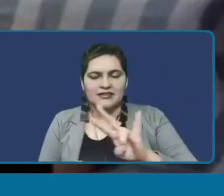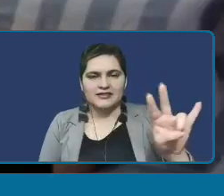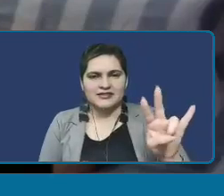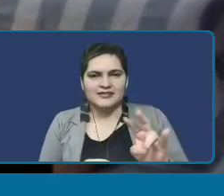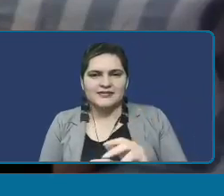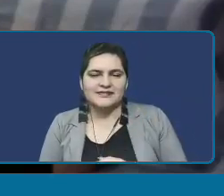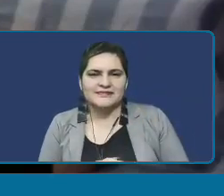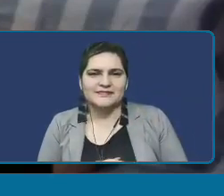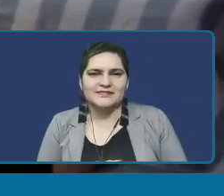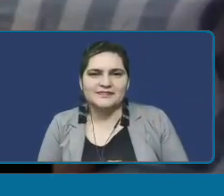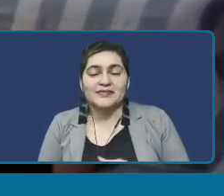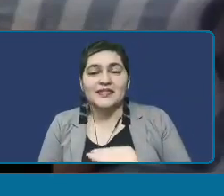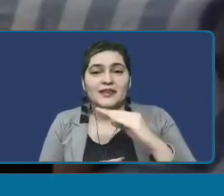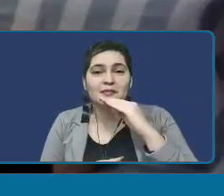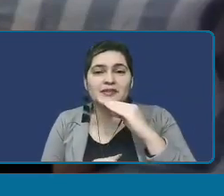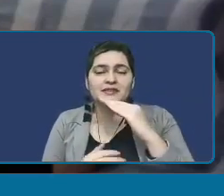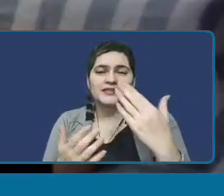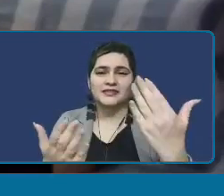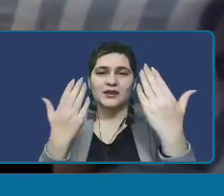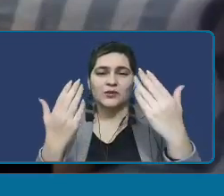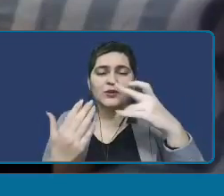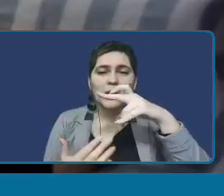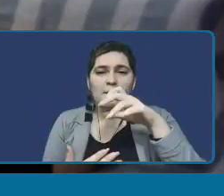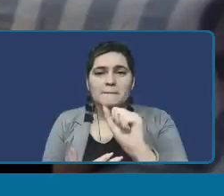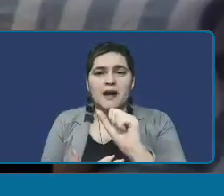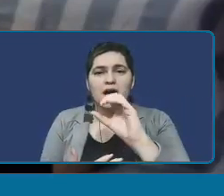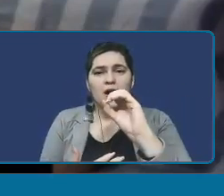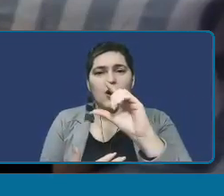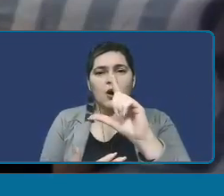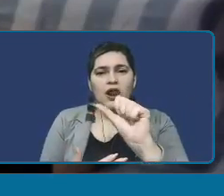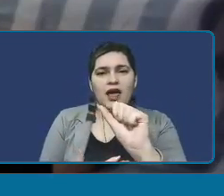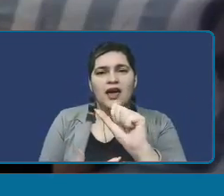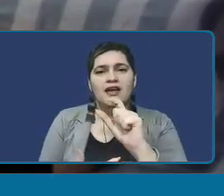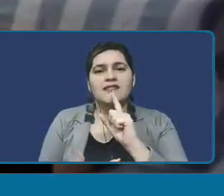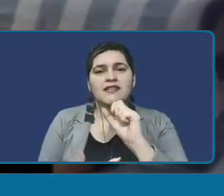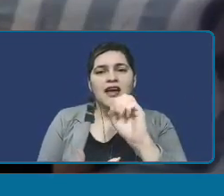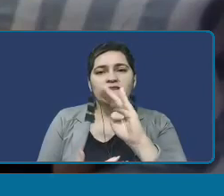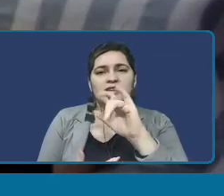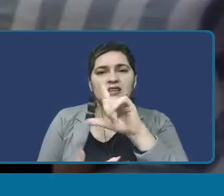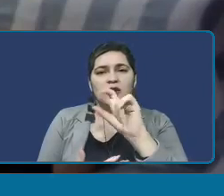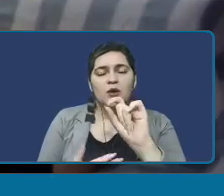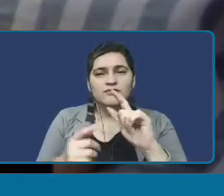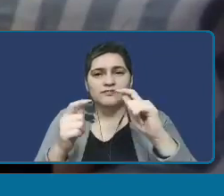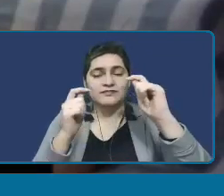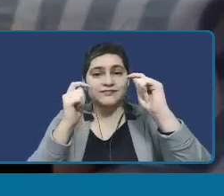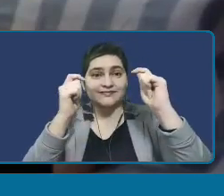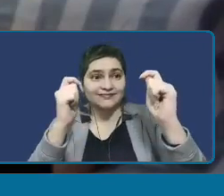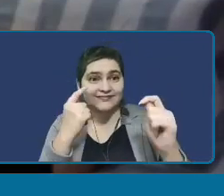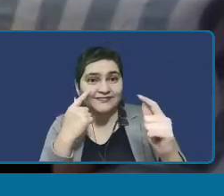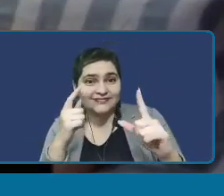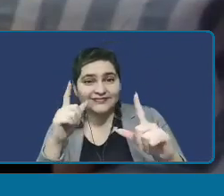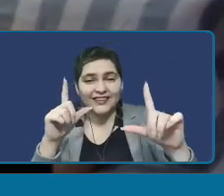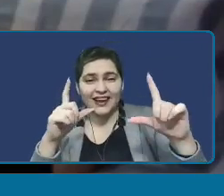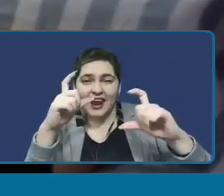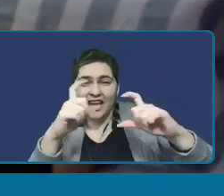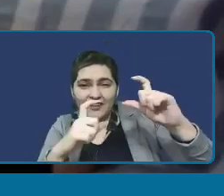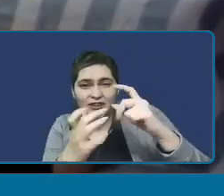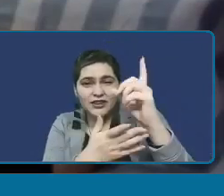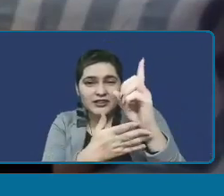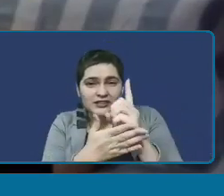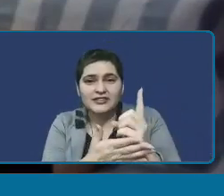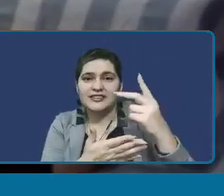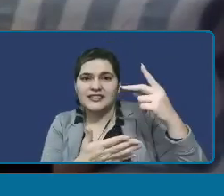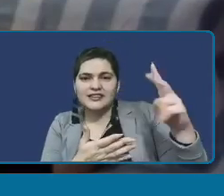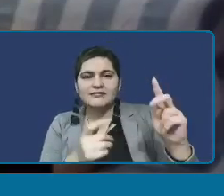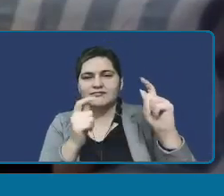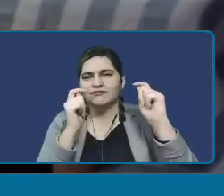También un saludo para Paola Tavilo, que siempre nos apoya con la gráfica, esa lámina celeste que vieron en estos días promocionando. Así que muchas gracias a Paola